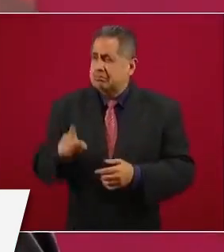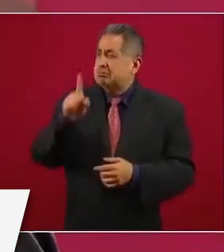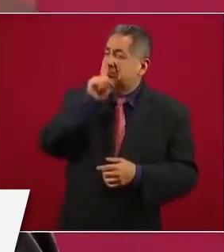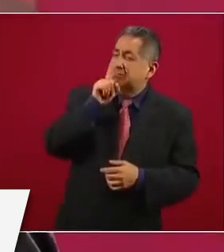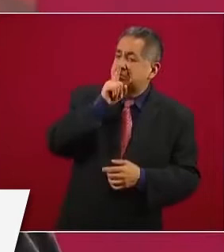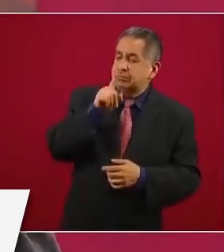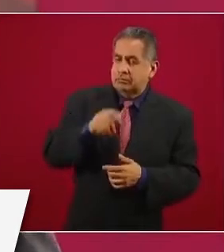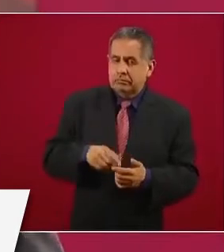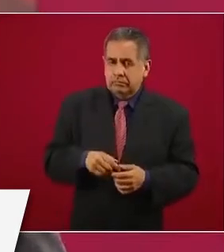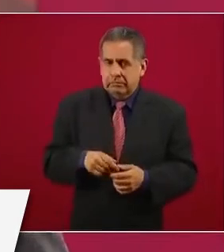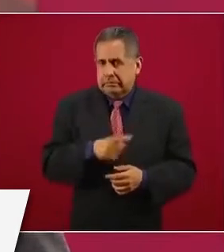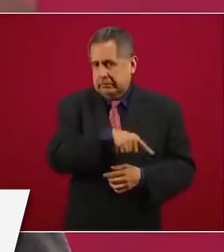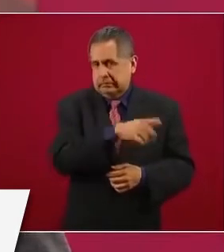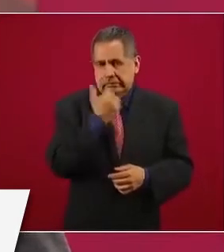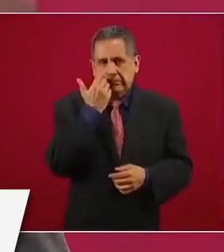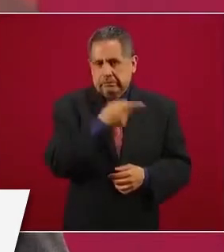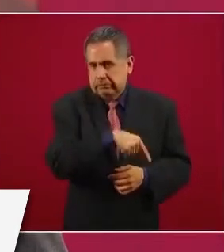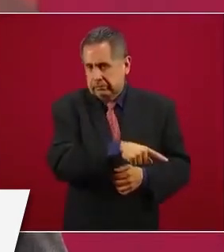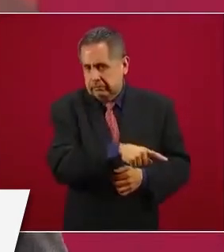Silencio.